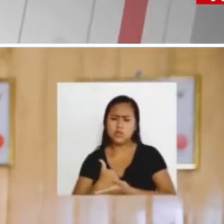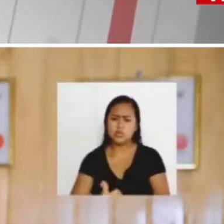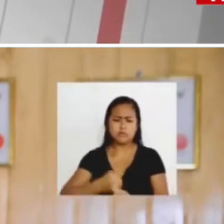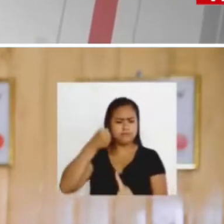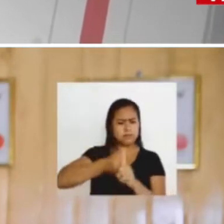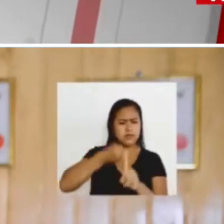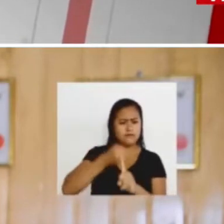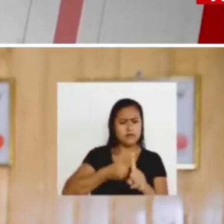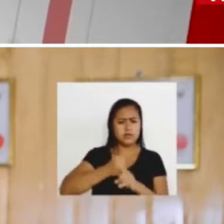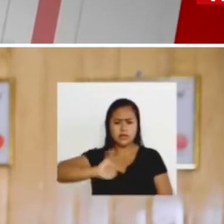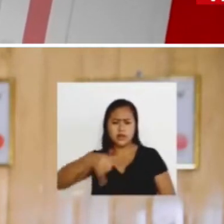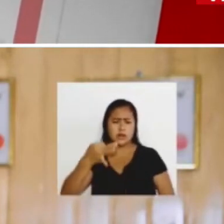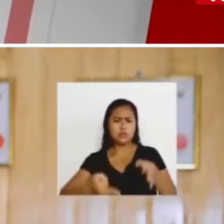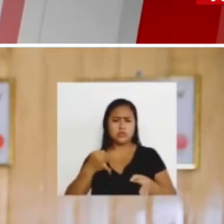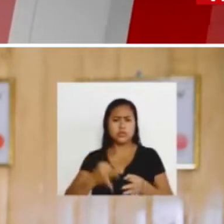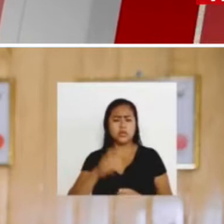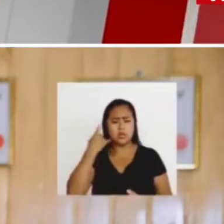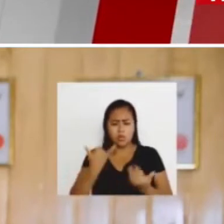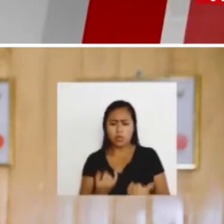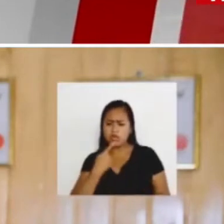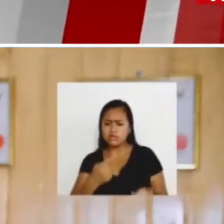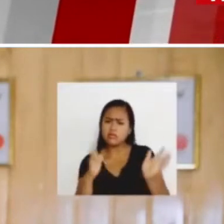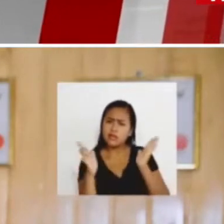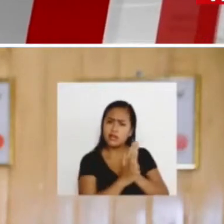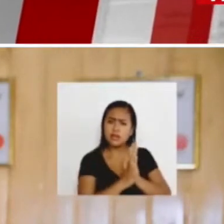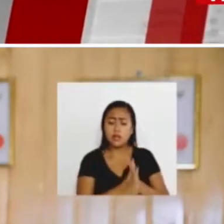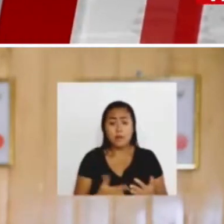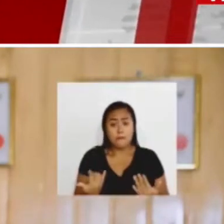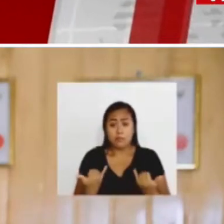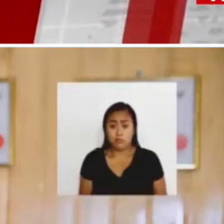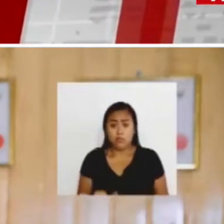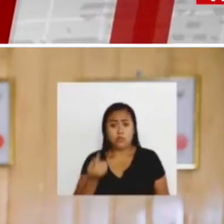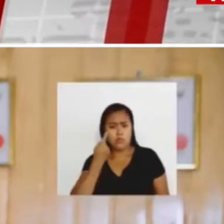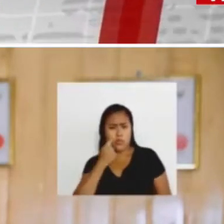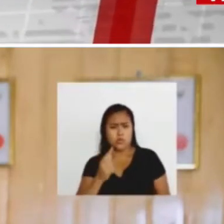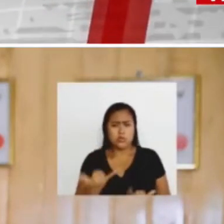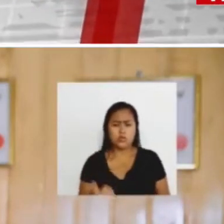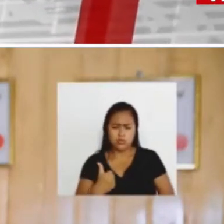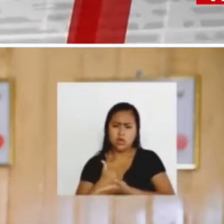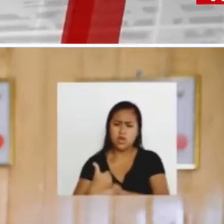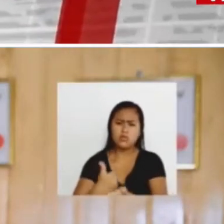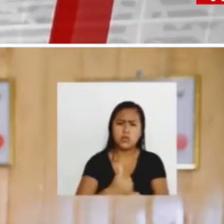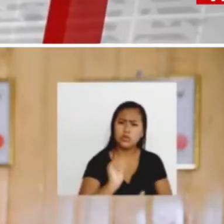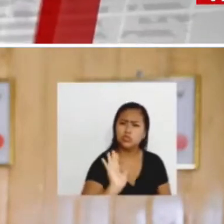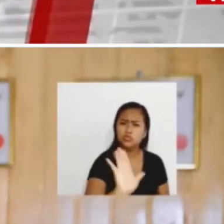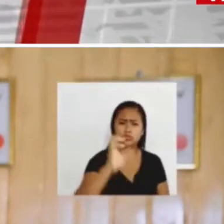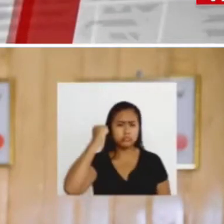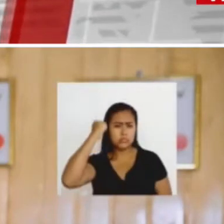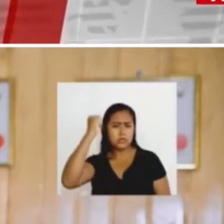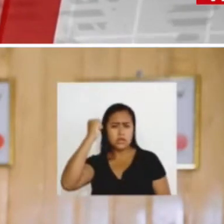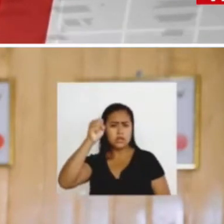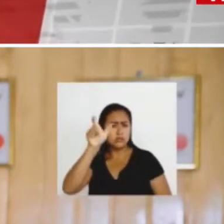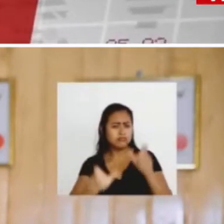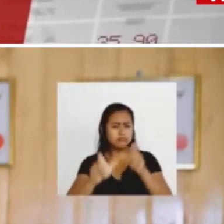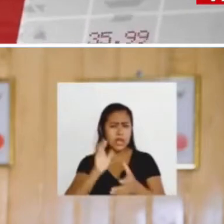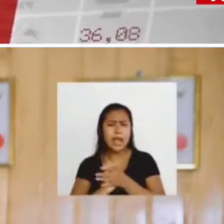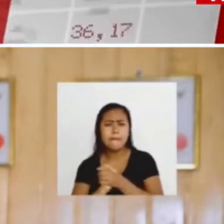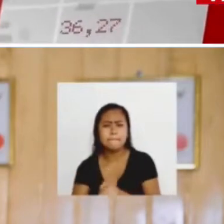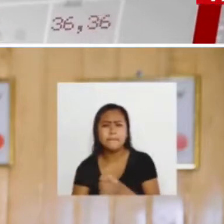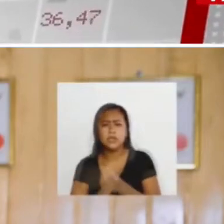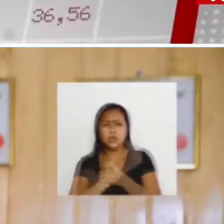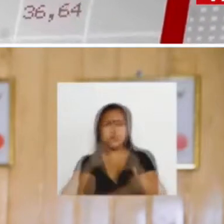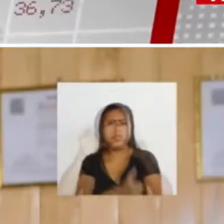eventual gobierno de Alianza para el Progreso se va a incidir mucho en los tecnológicos, tipo Senati, ¿no? Entonces, viendo